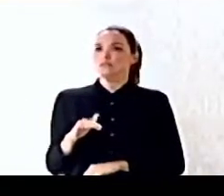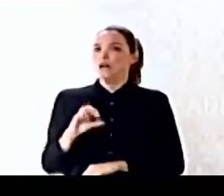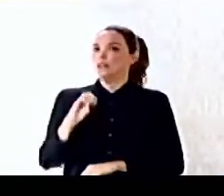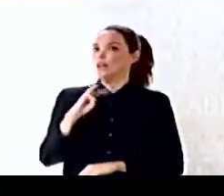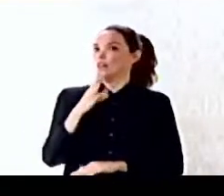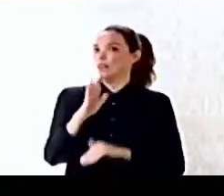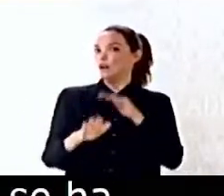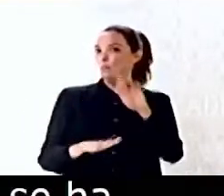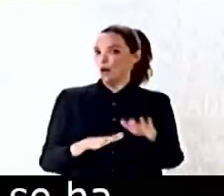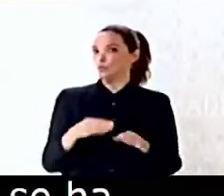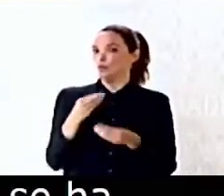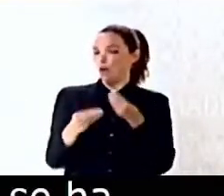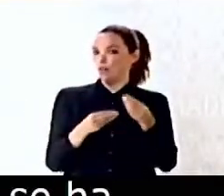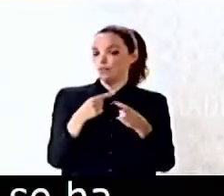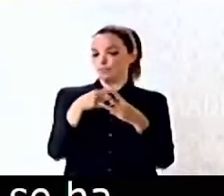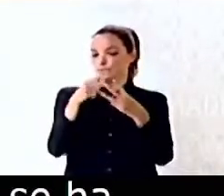paso.